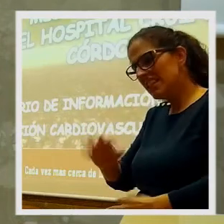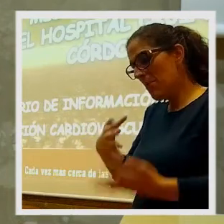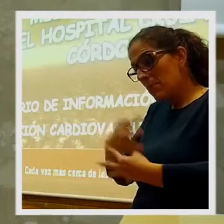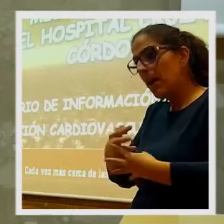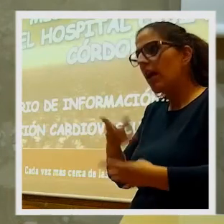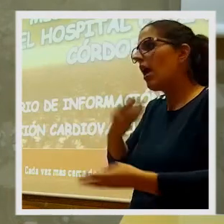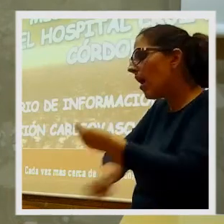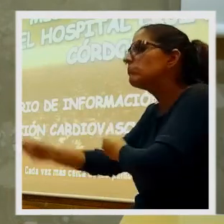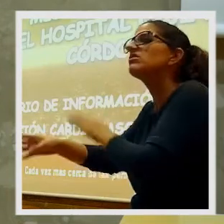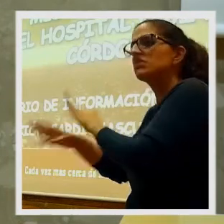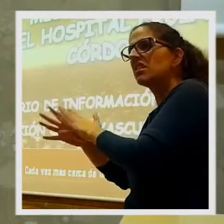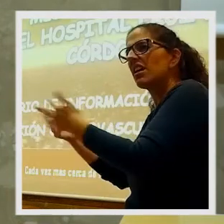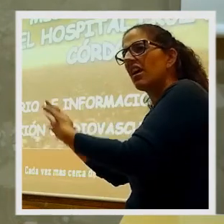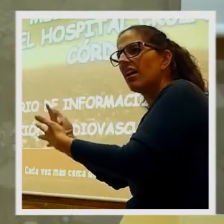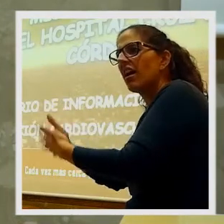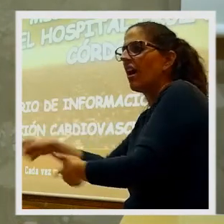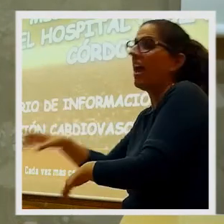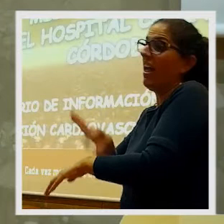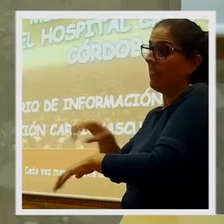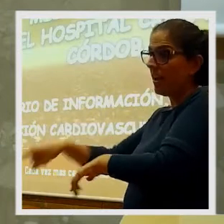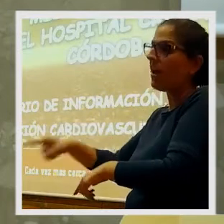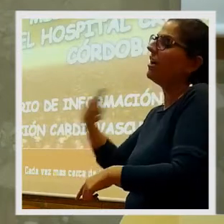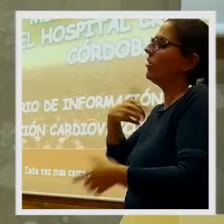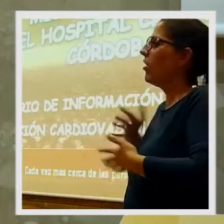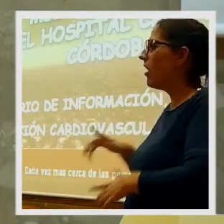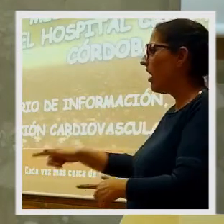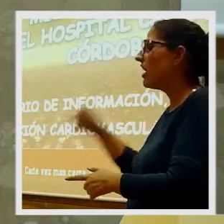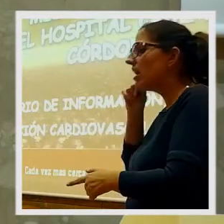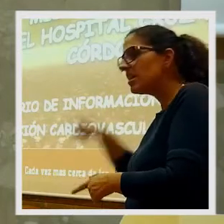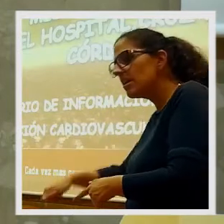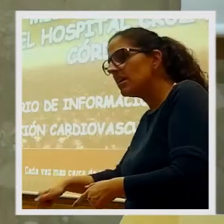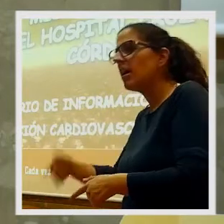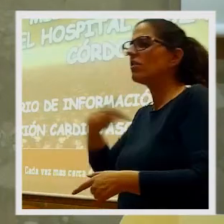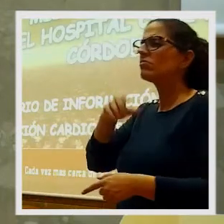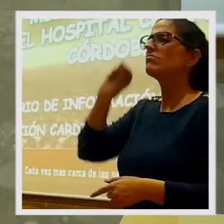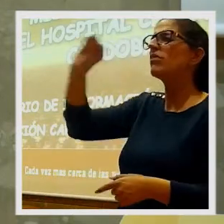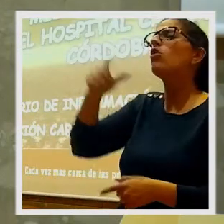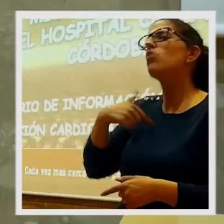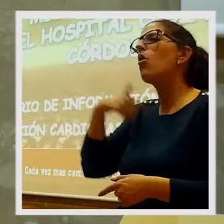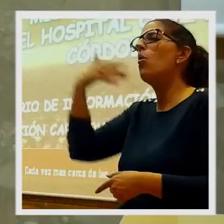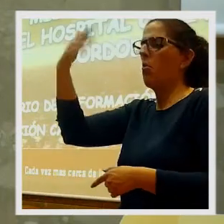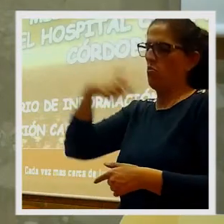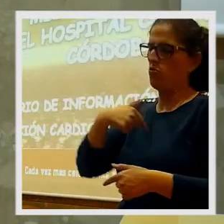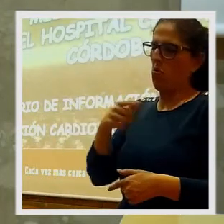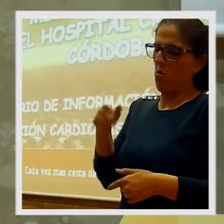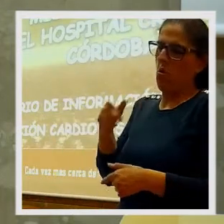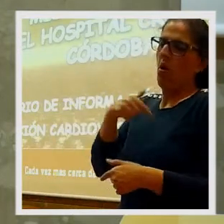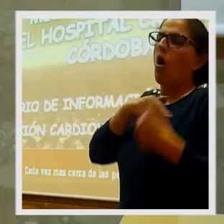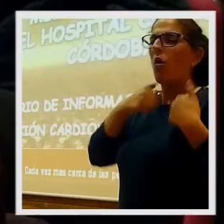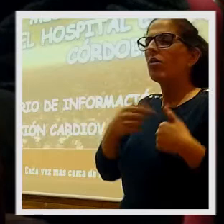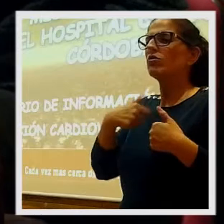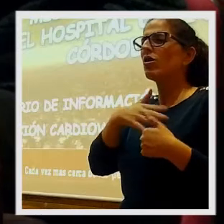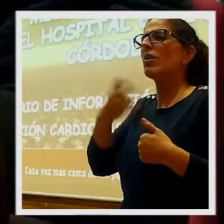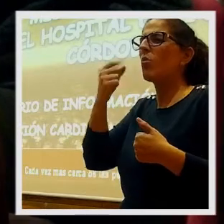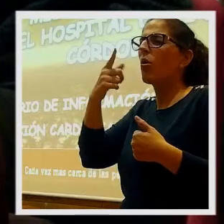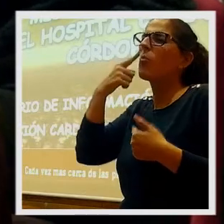Le cuento, vamos, en 2 semanas corría yo mi primera maratón, y le cuento mi proyecto al cardiólogo aquel día, y le digo que me gustaría